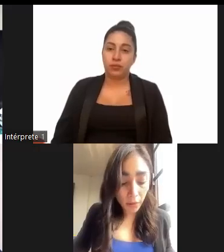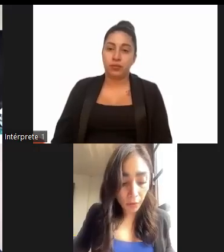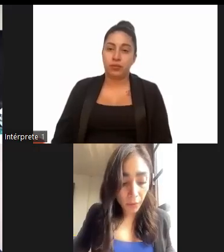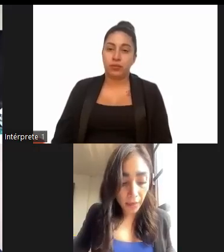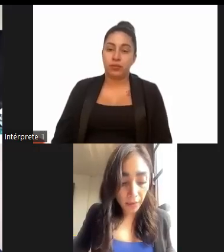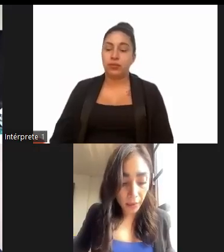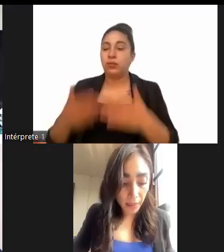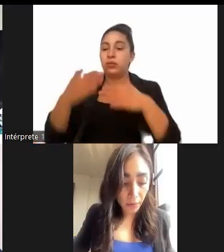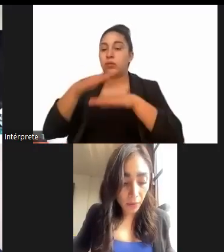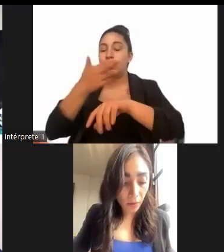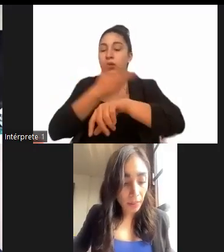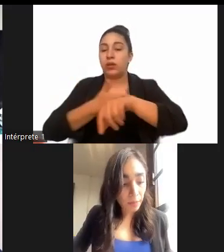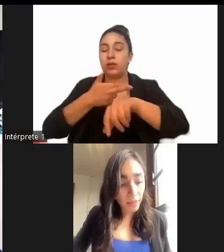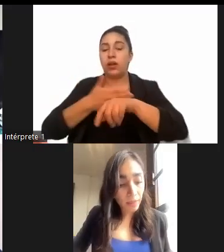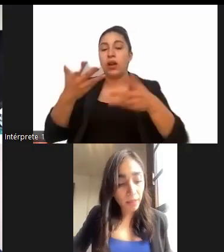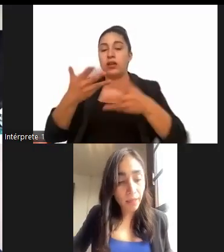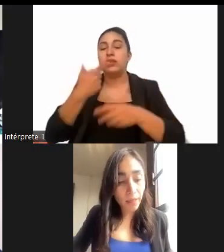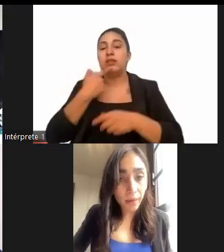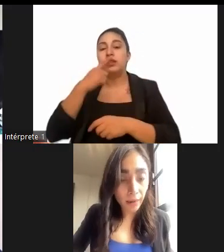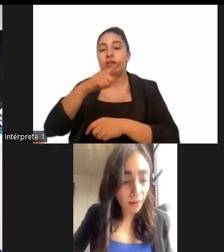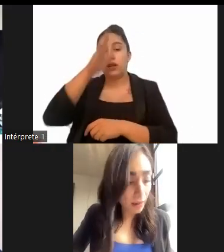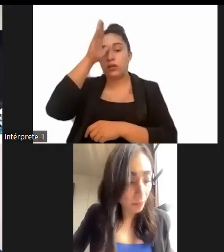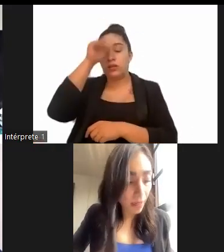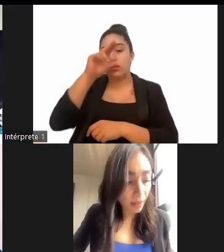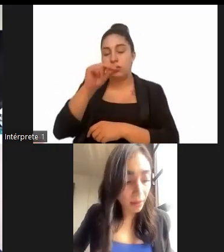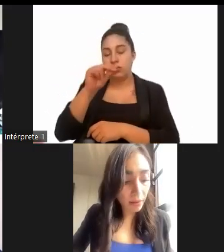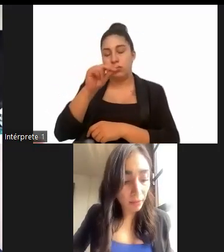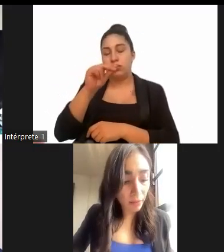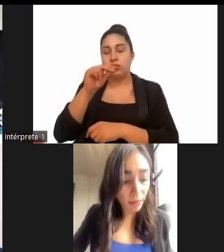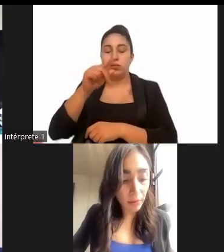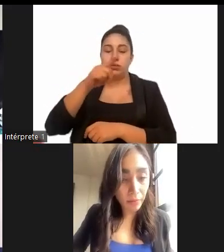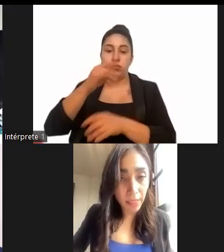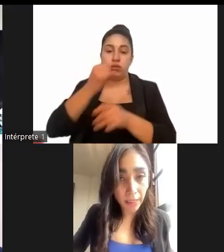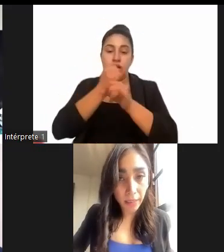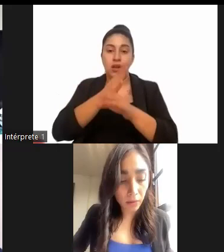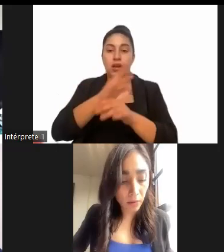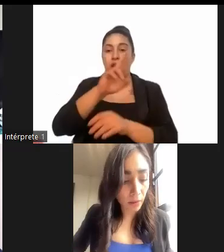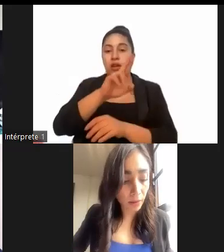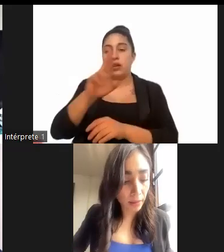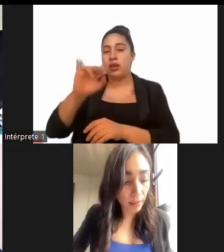de inconformidad relacionado con el expediente RRIP